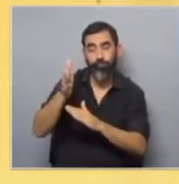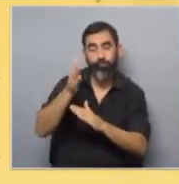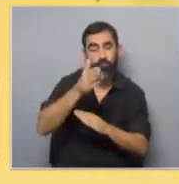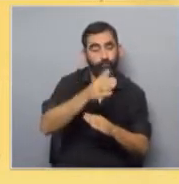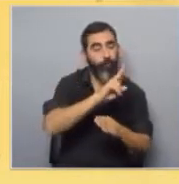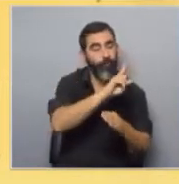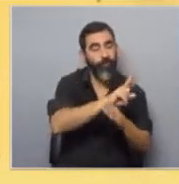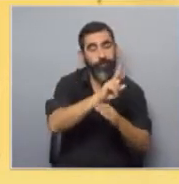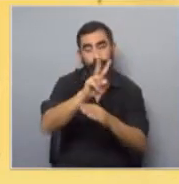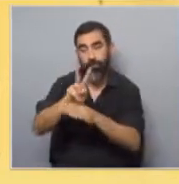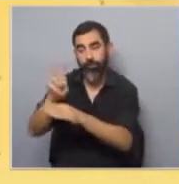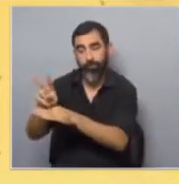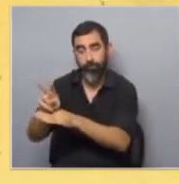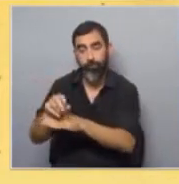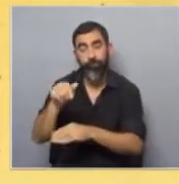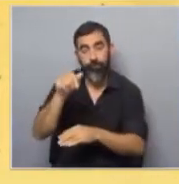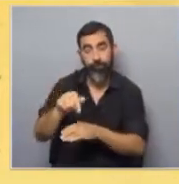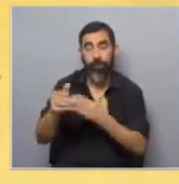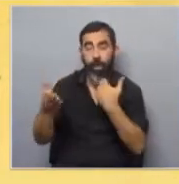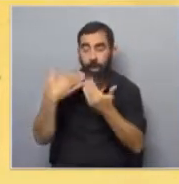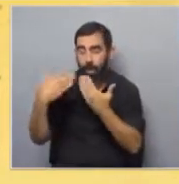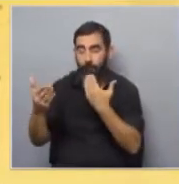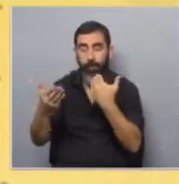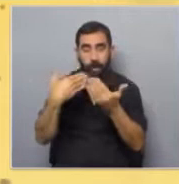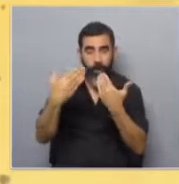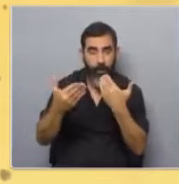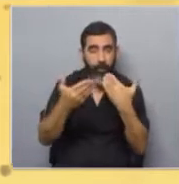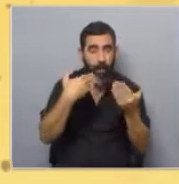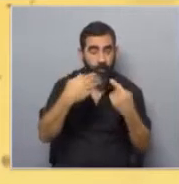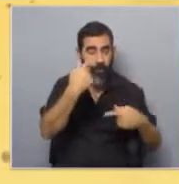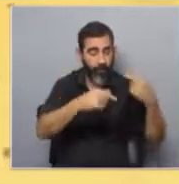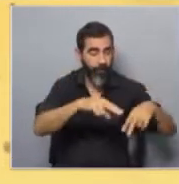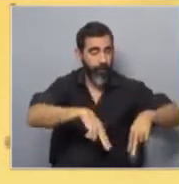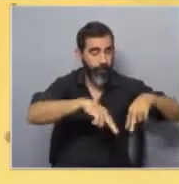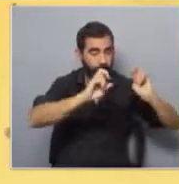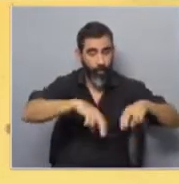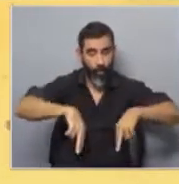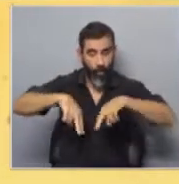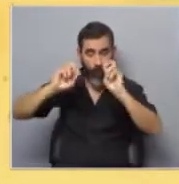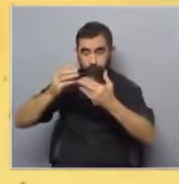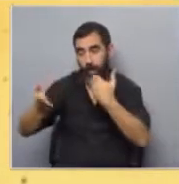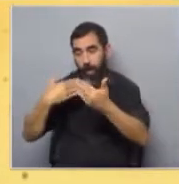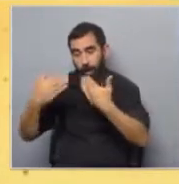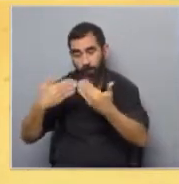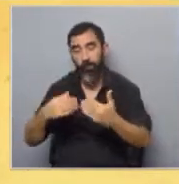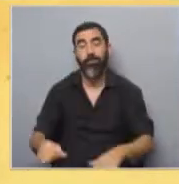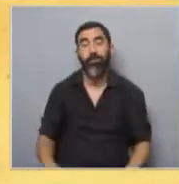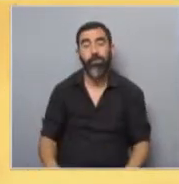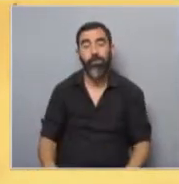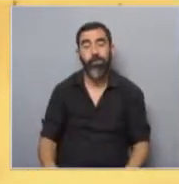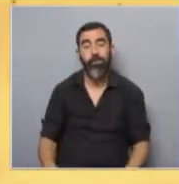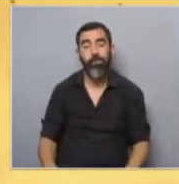visitarnos. Y entonces ahí iba hablando con los distintos investigadores y